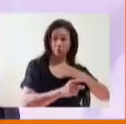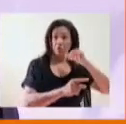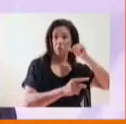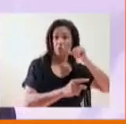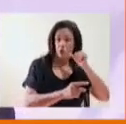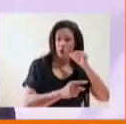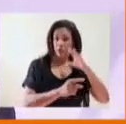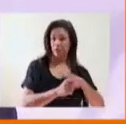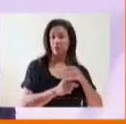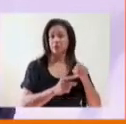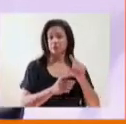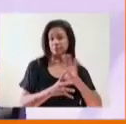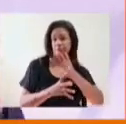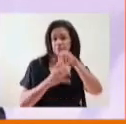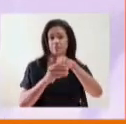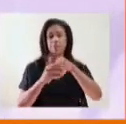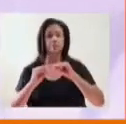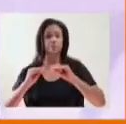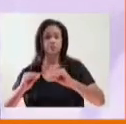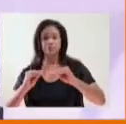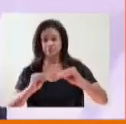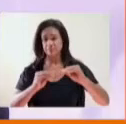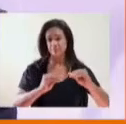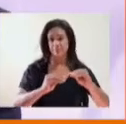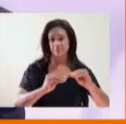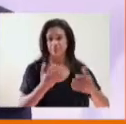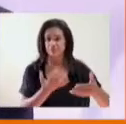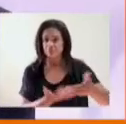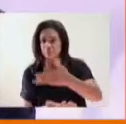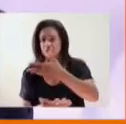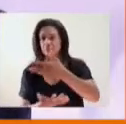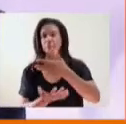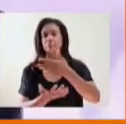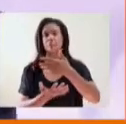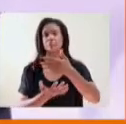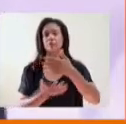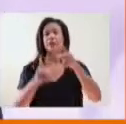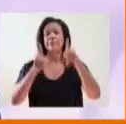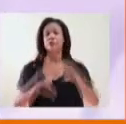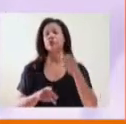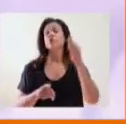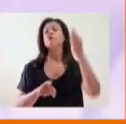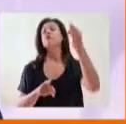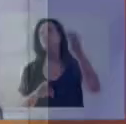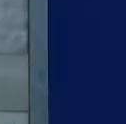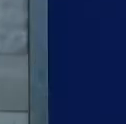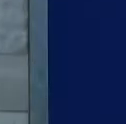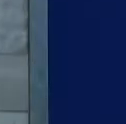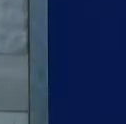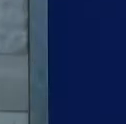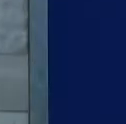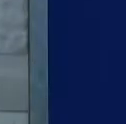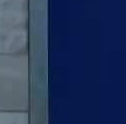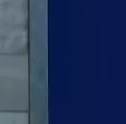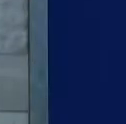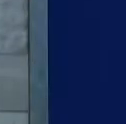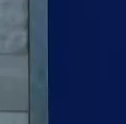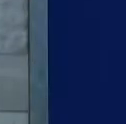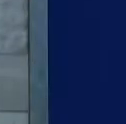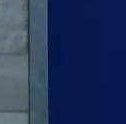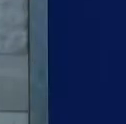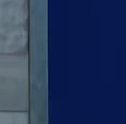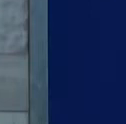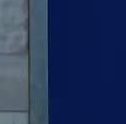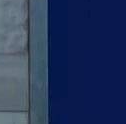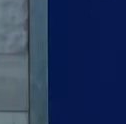porque porque ha sido una planificación de ese con el perdón de sé cómo se llama consejo nacional de educación el